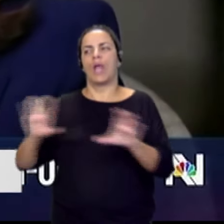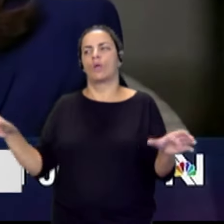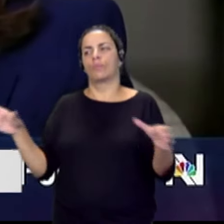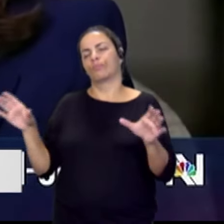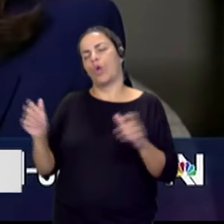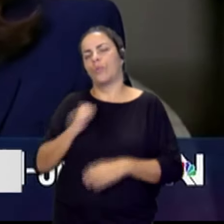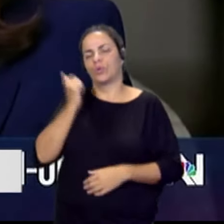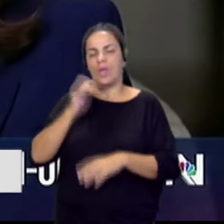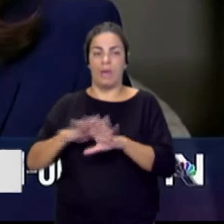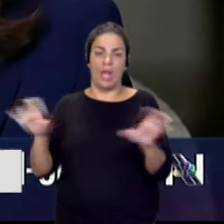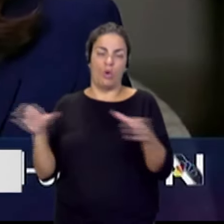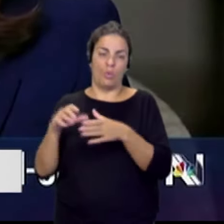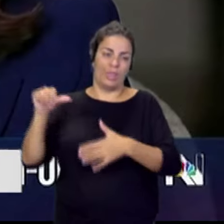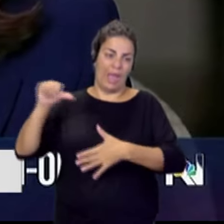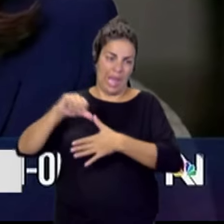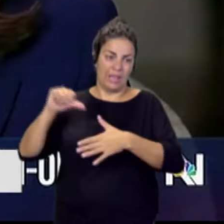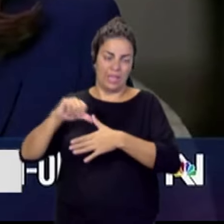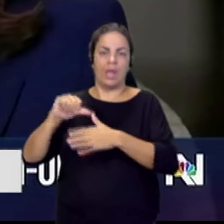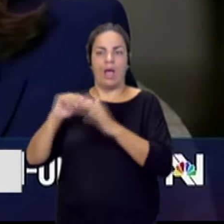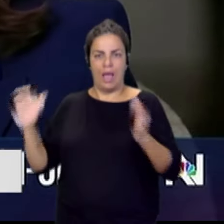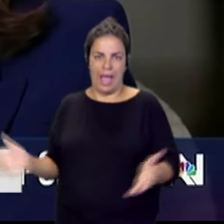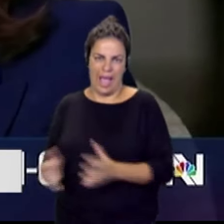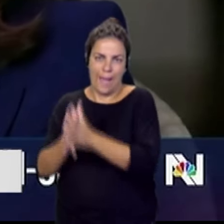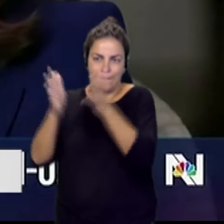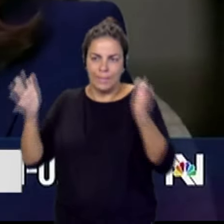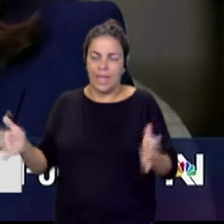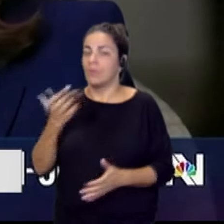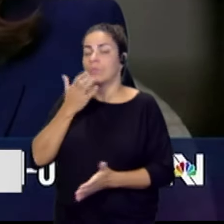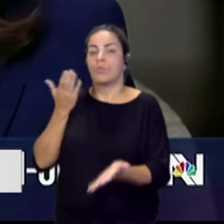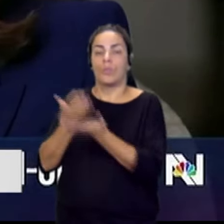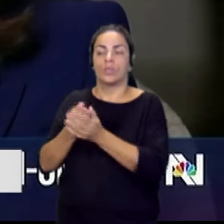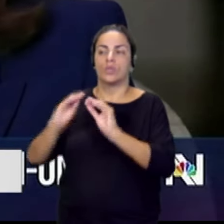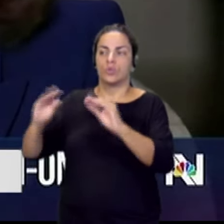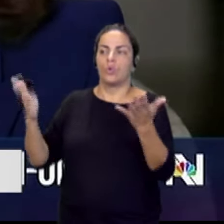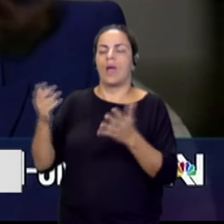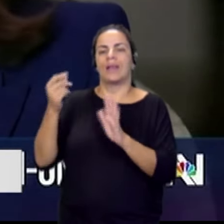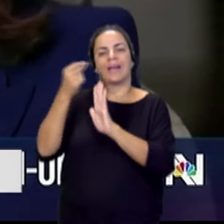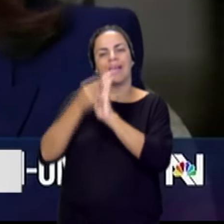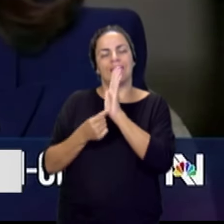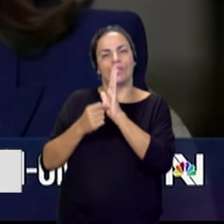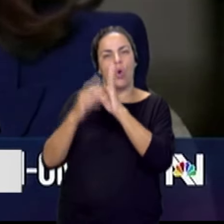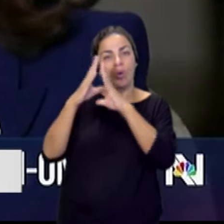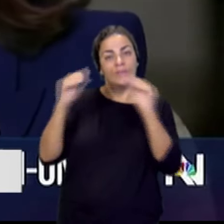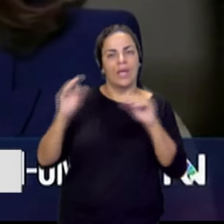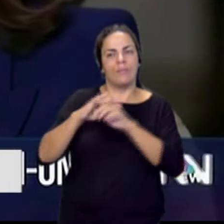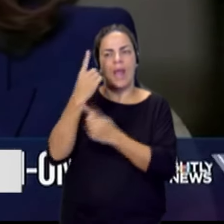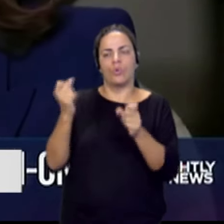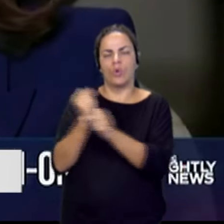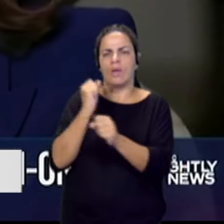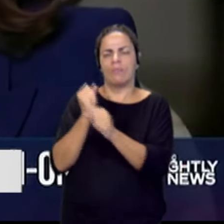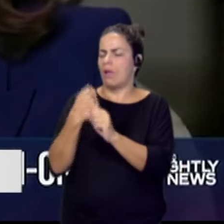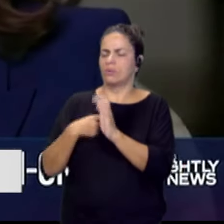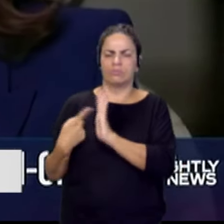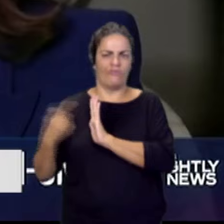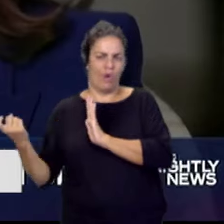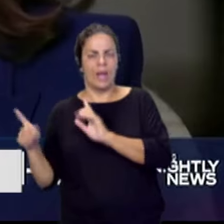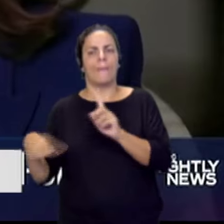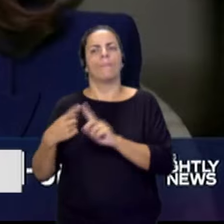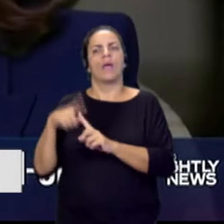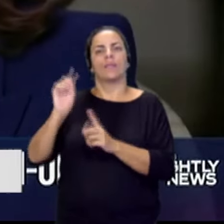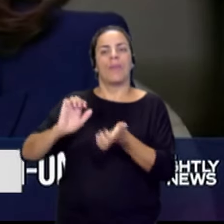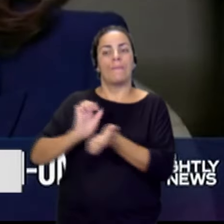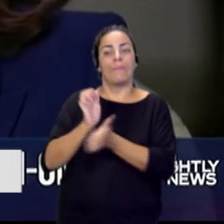latina. Algunas de sus propuestas son eliminar los requisitos universitarios para ciertos empleos y conceder préstamos